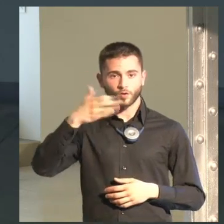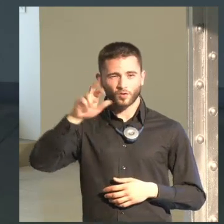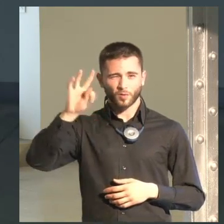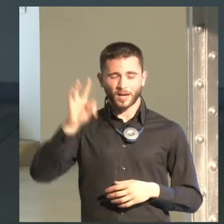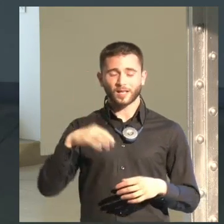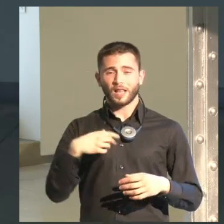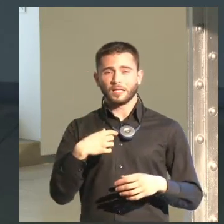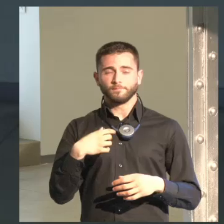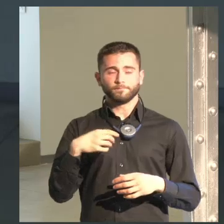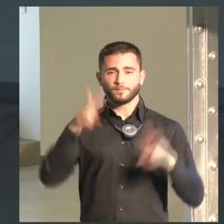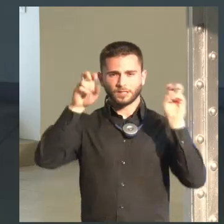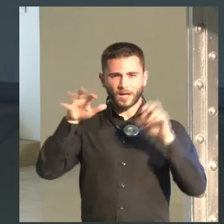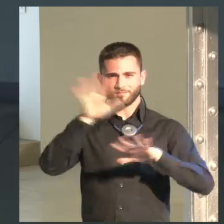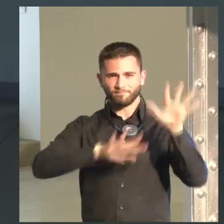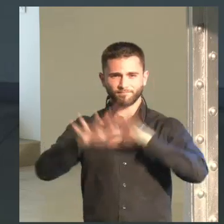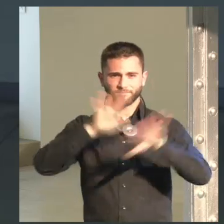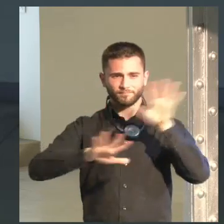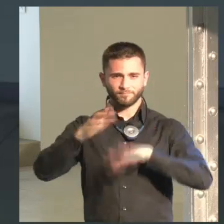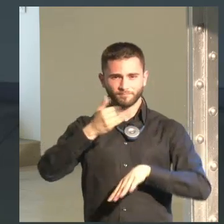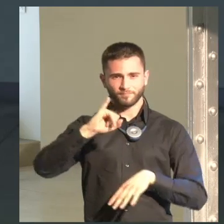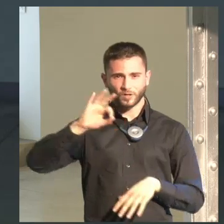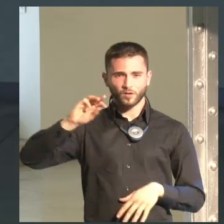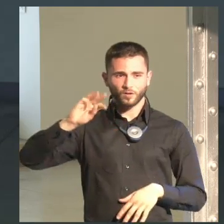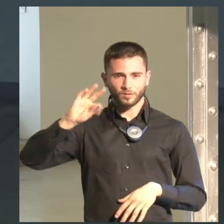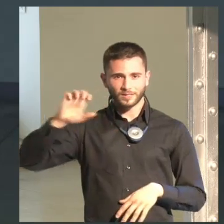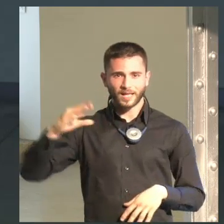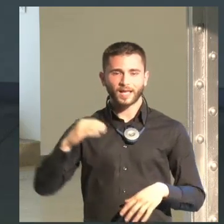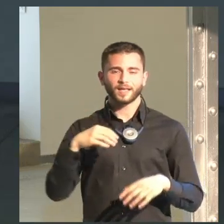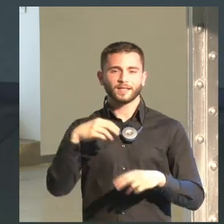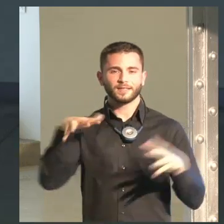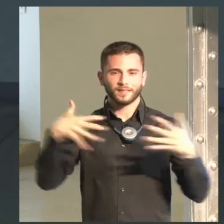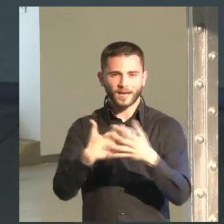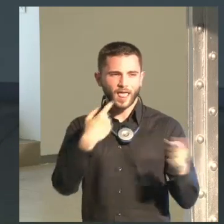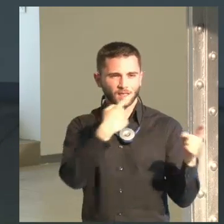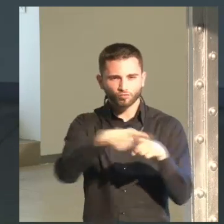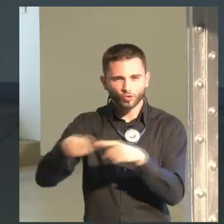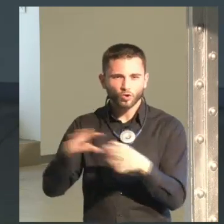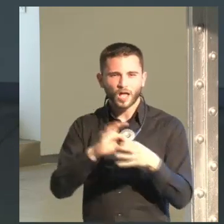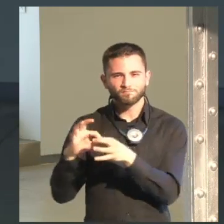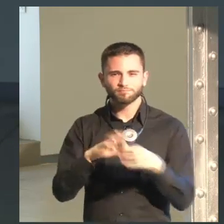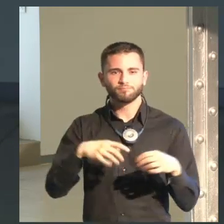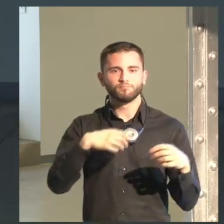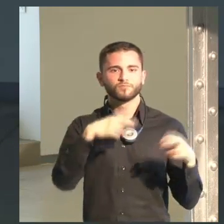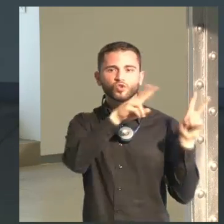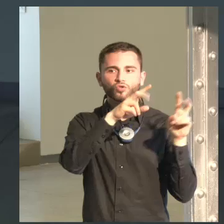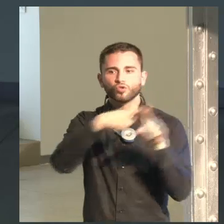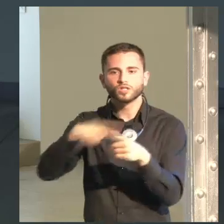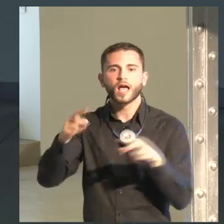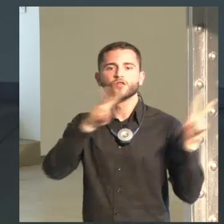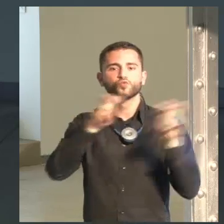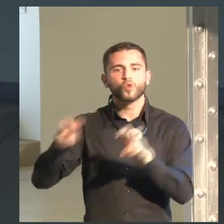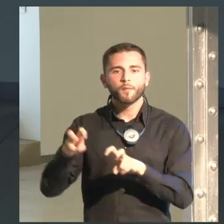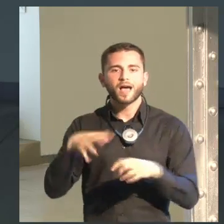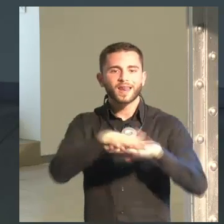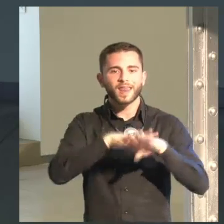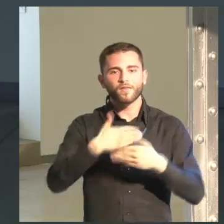pues el IoT, el Internet de las cosas, vienen muchas cosas nuevas. No sabemos cómo tienen que ser